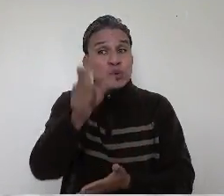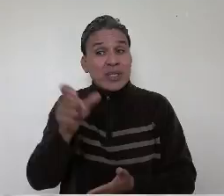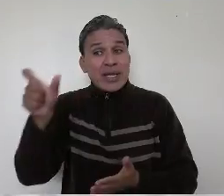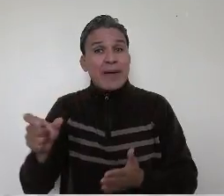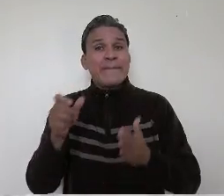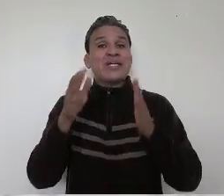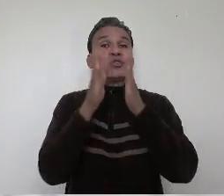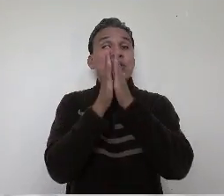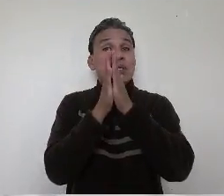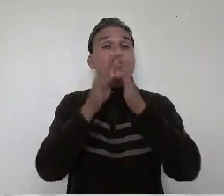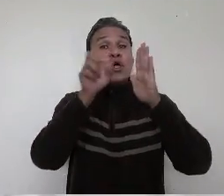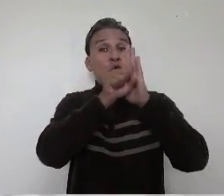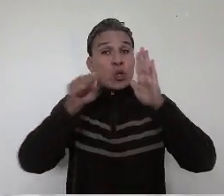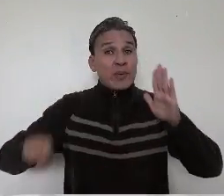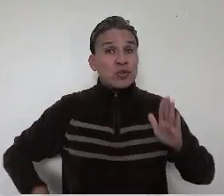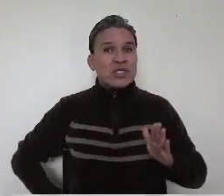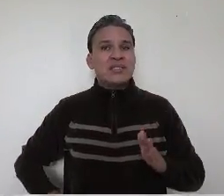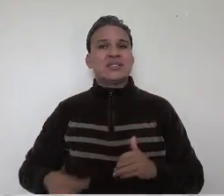Señor.